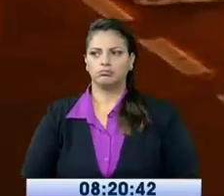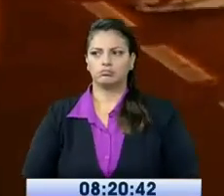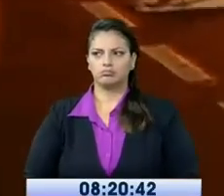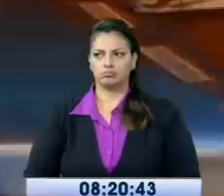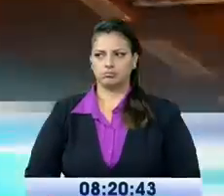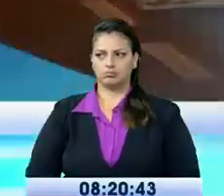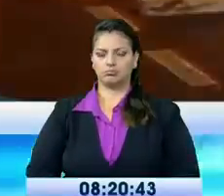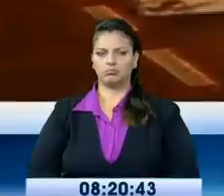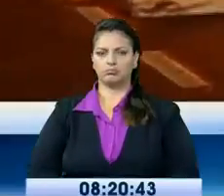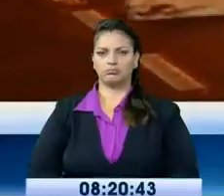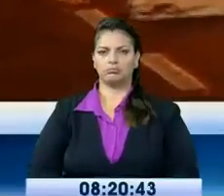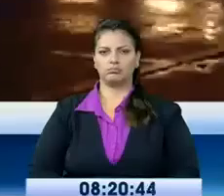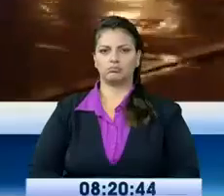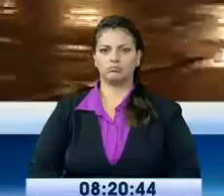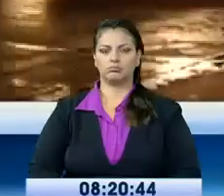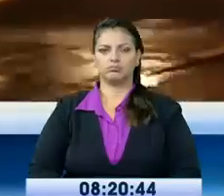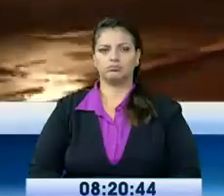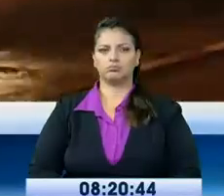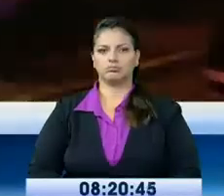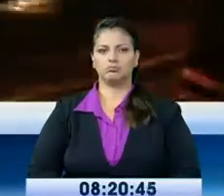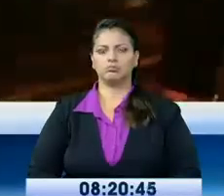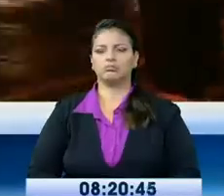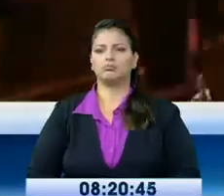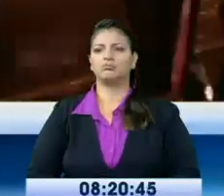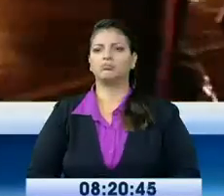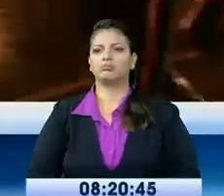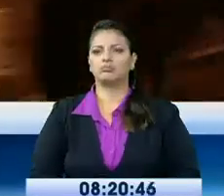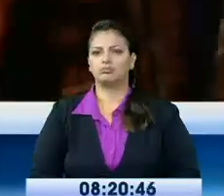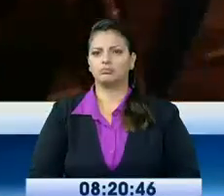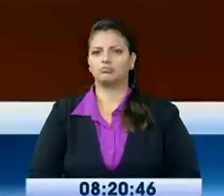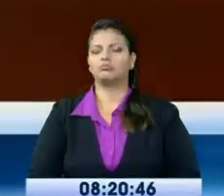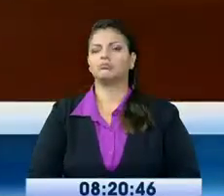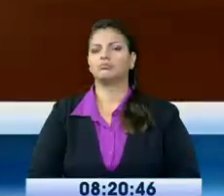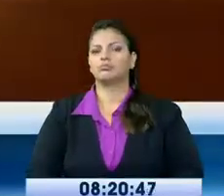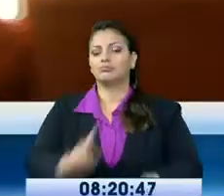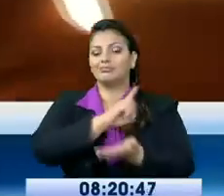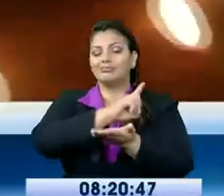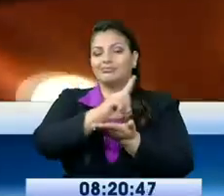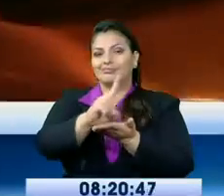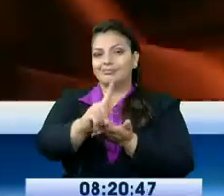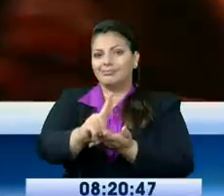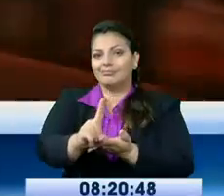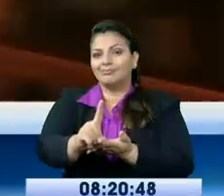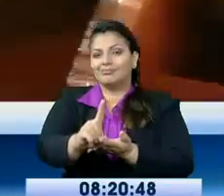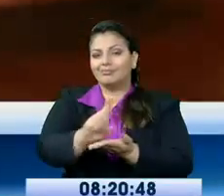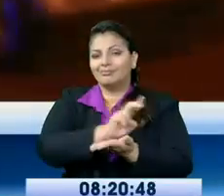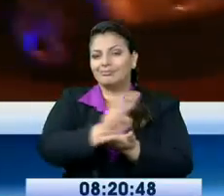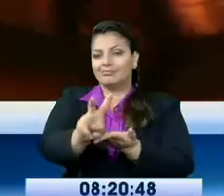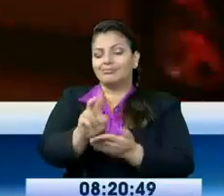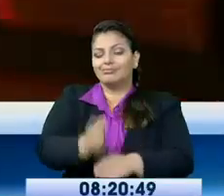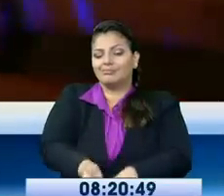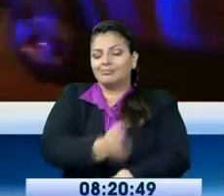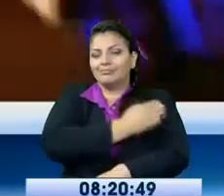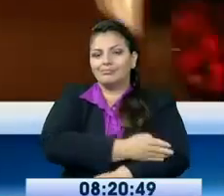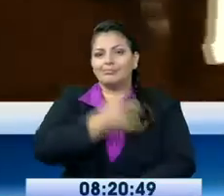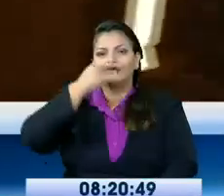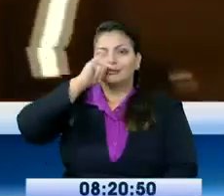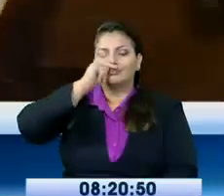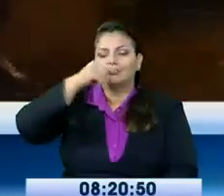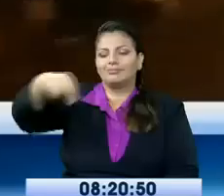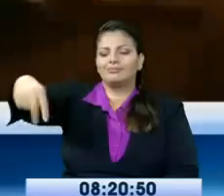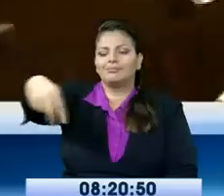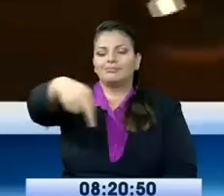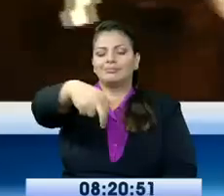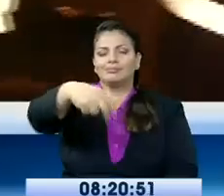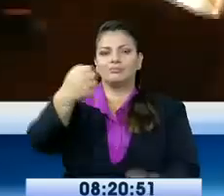Dos personas mueren atropelladas en menos de 15 días en la autopista Narcisa de Jesús a la altura de